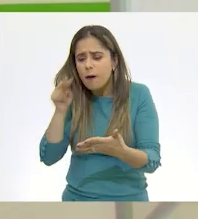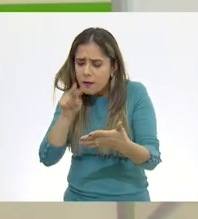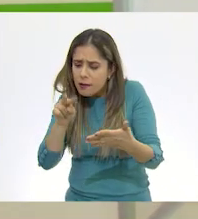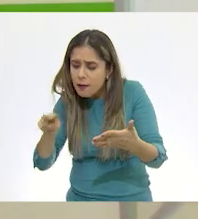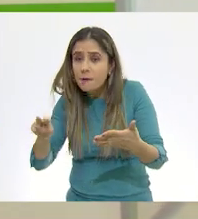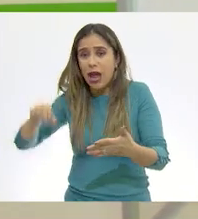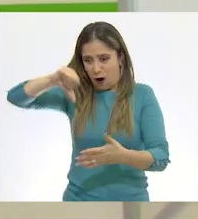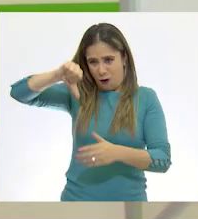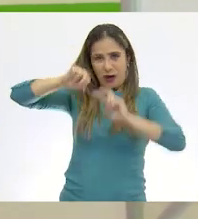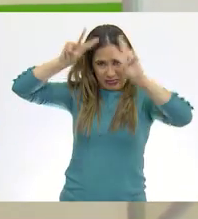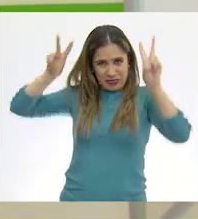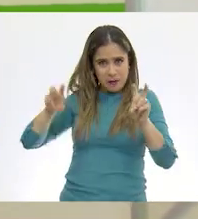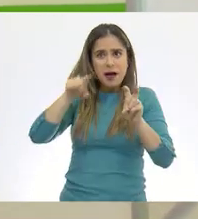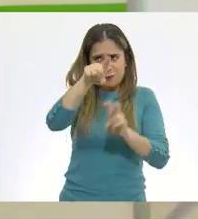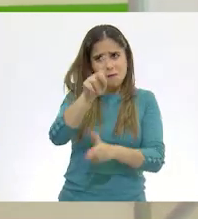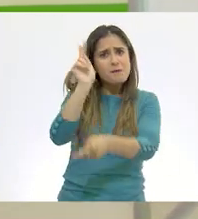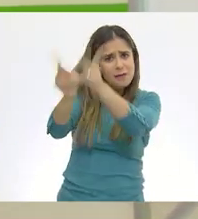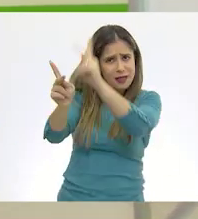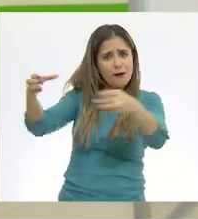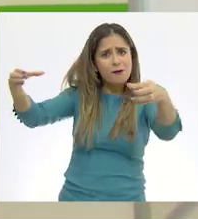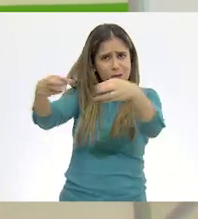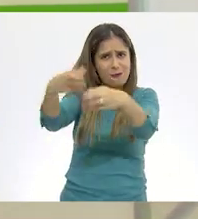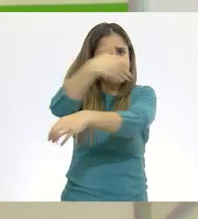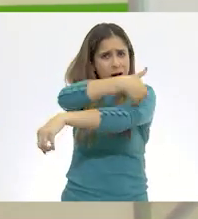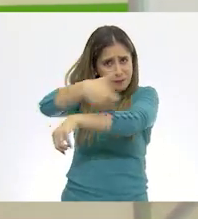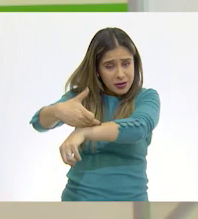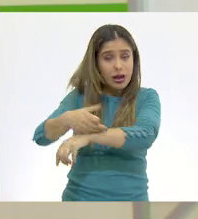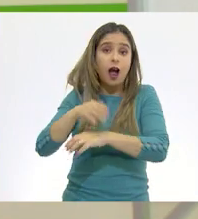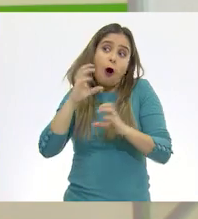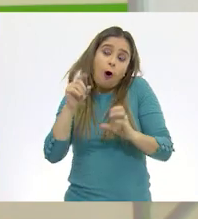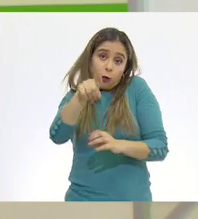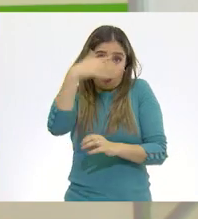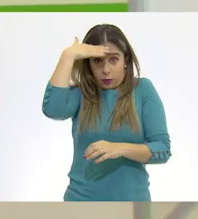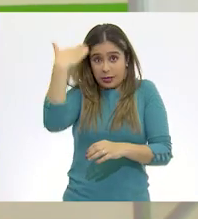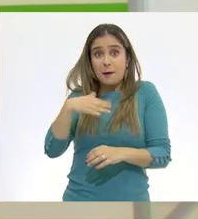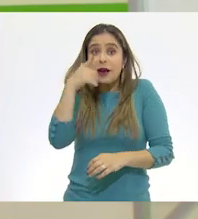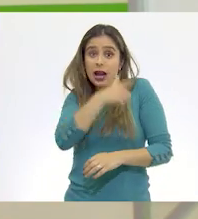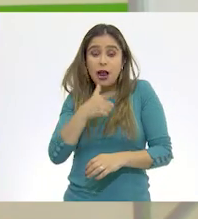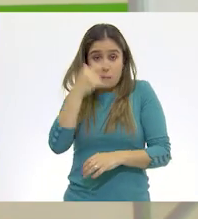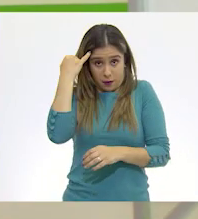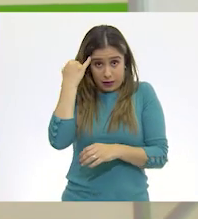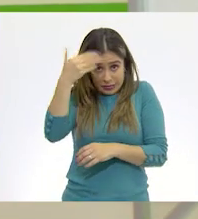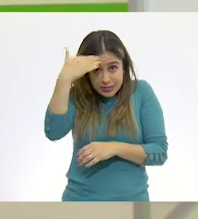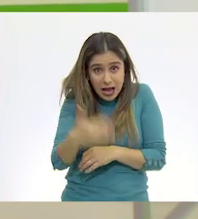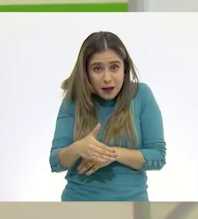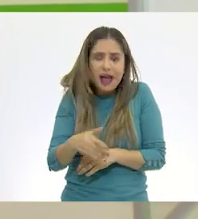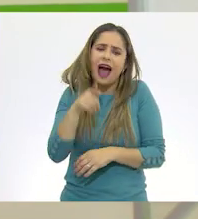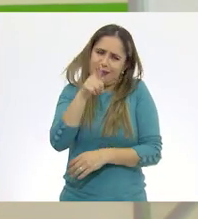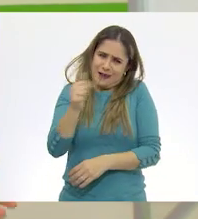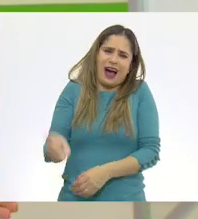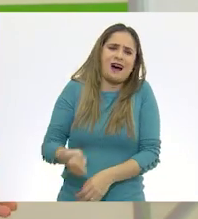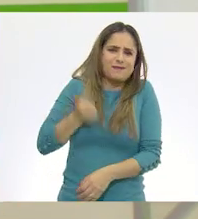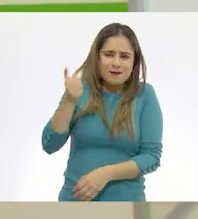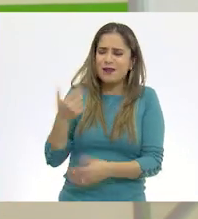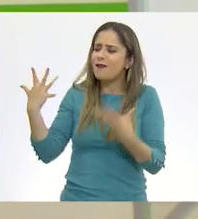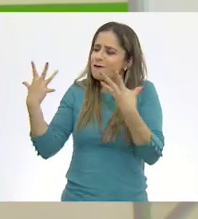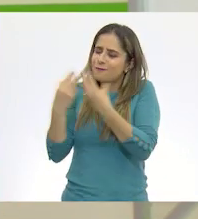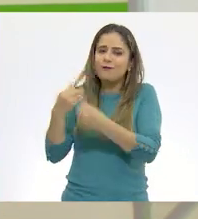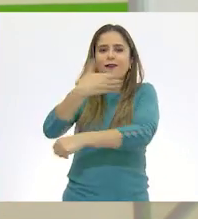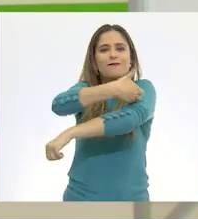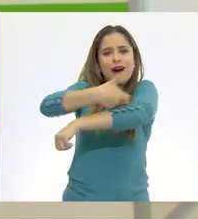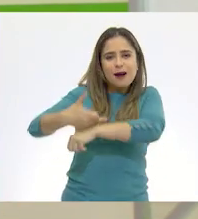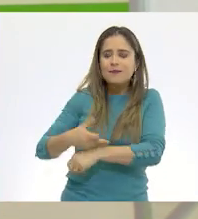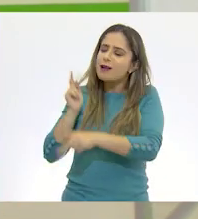tema de hoy con tu familia. Y si tienes la fortuna de hablar una lengua indígena, ¿por qué no aprovechas este momento que estamos en casa